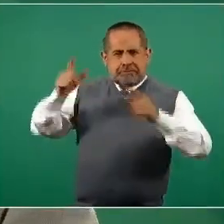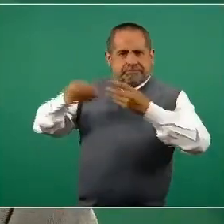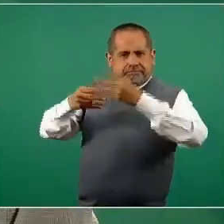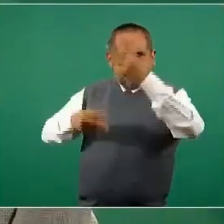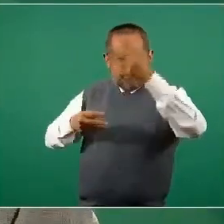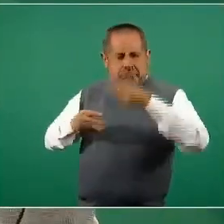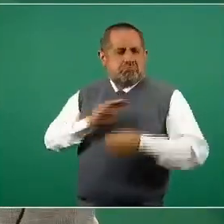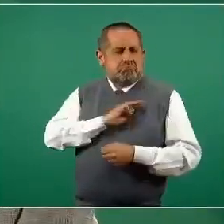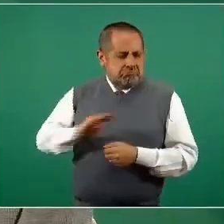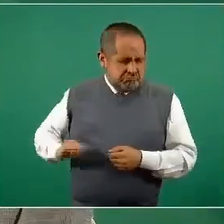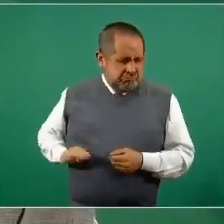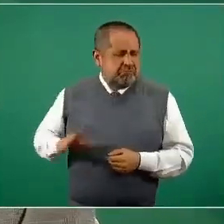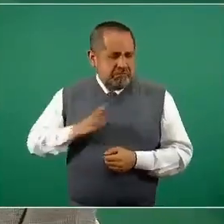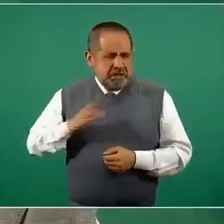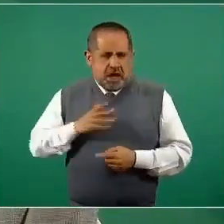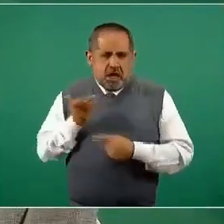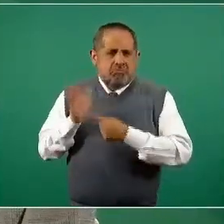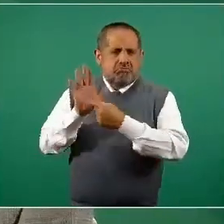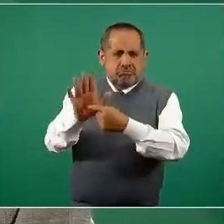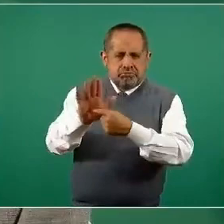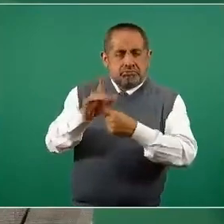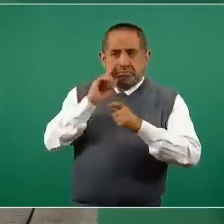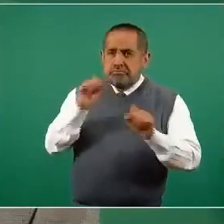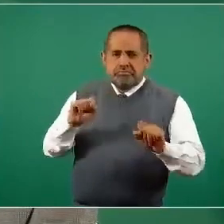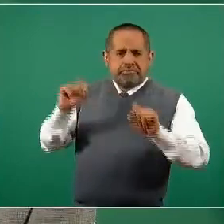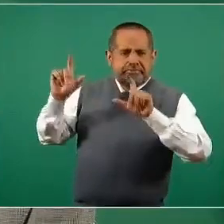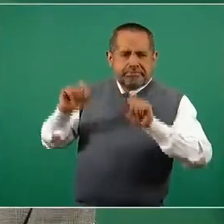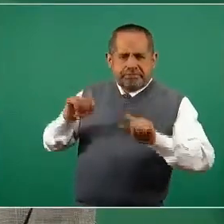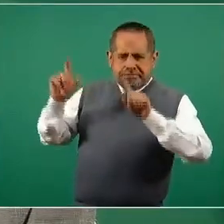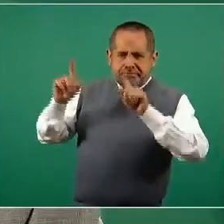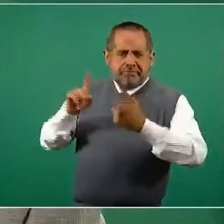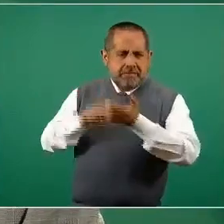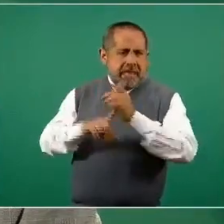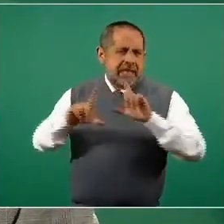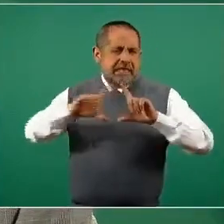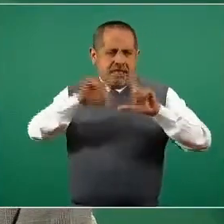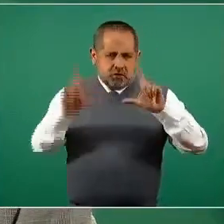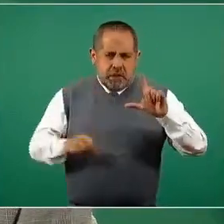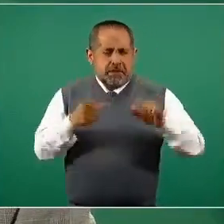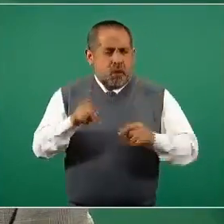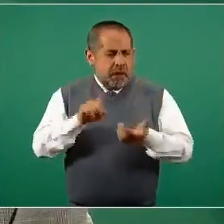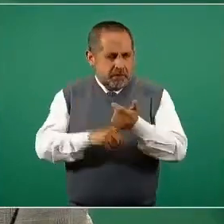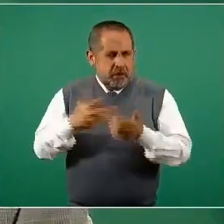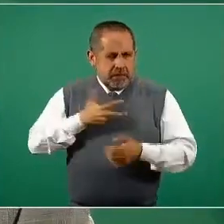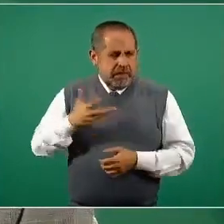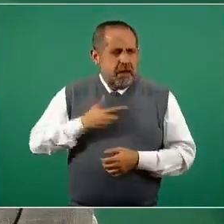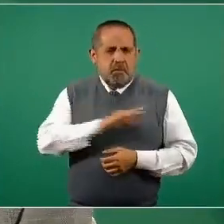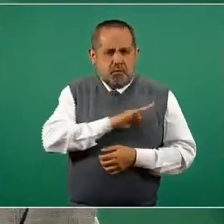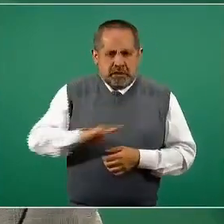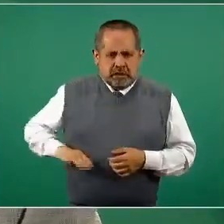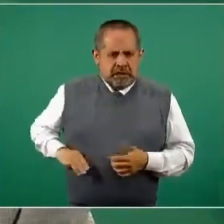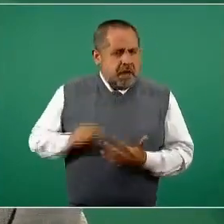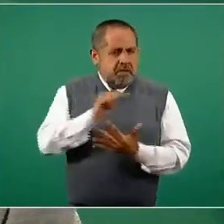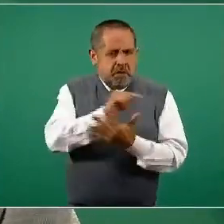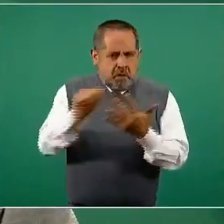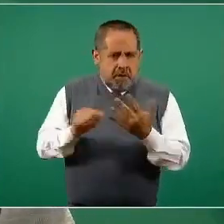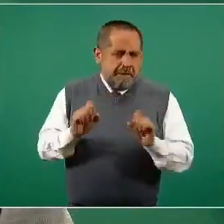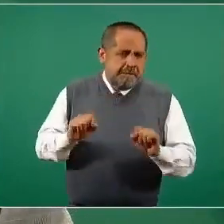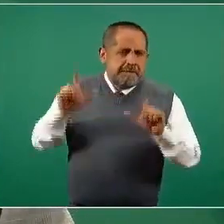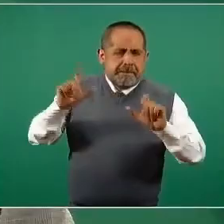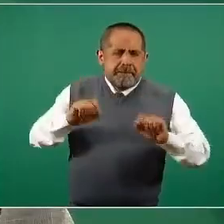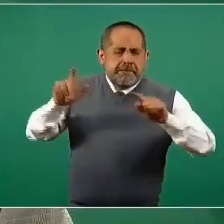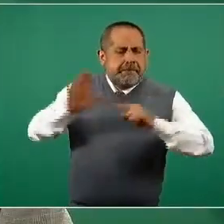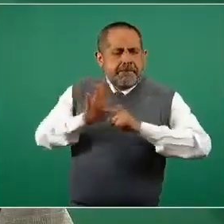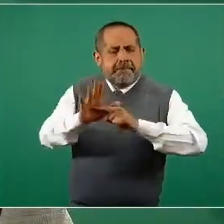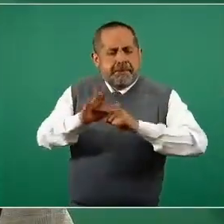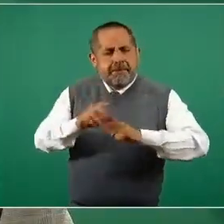municipal. Aquí presentamos, para facilidad de visualización, el nacional y la distribución por estados, pero podemos presentarlo